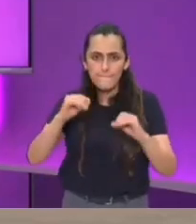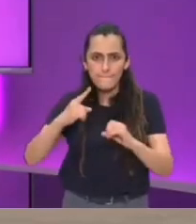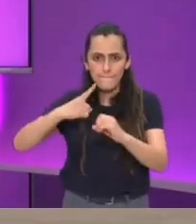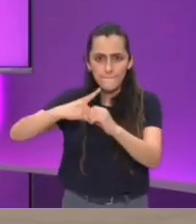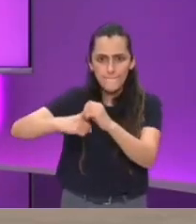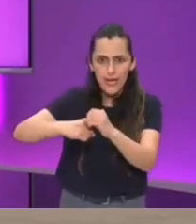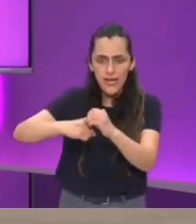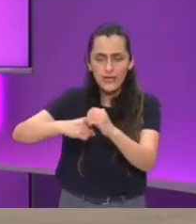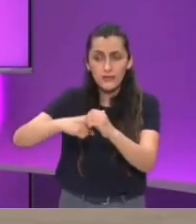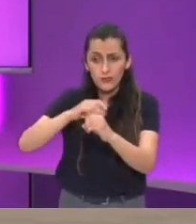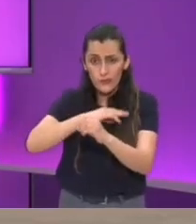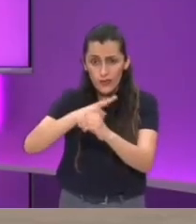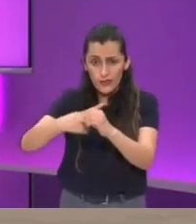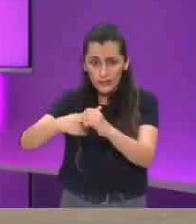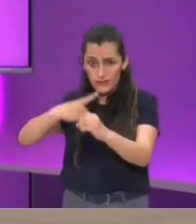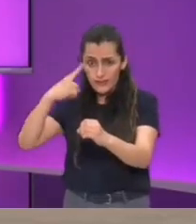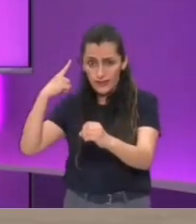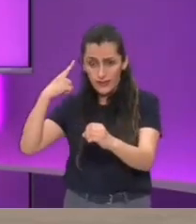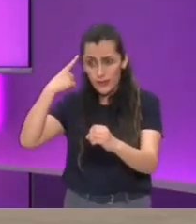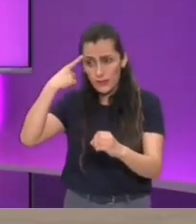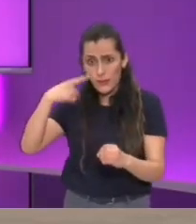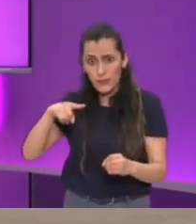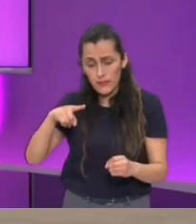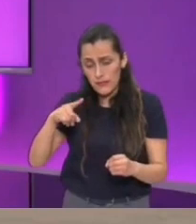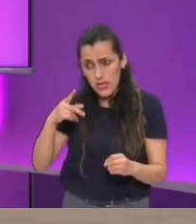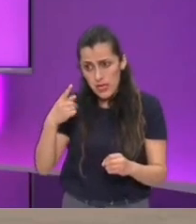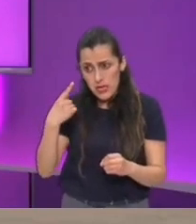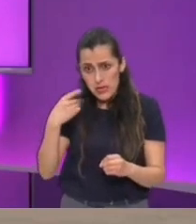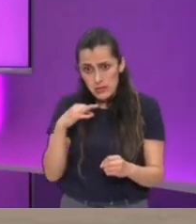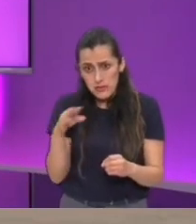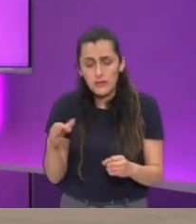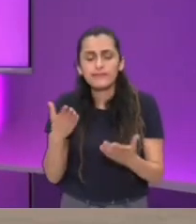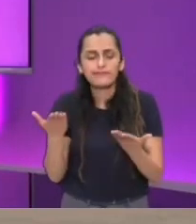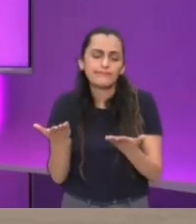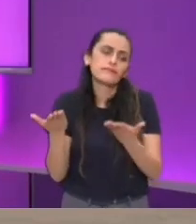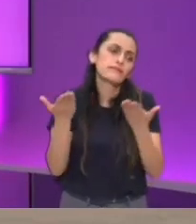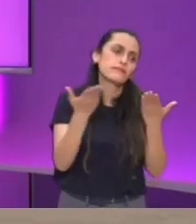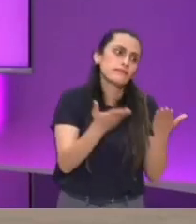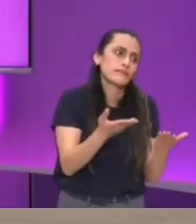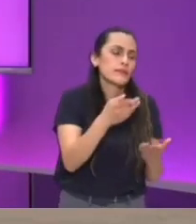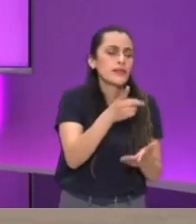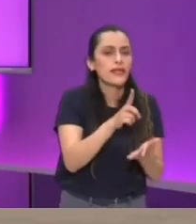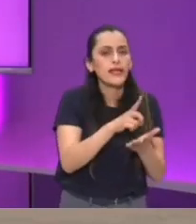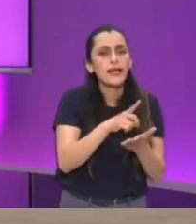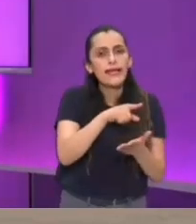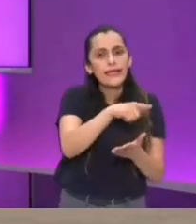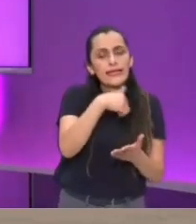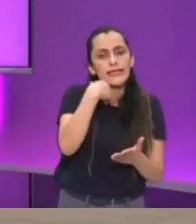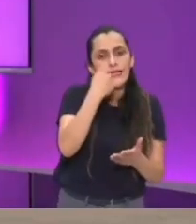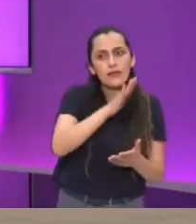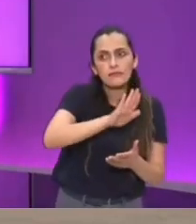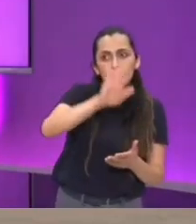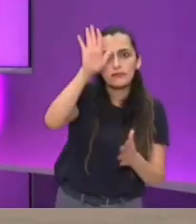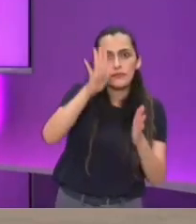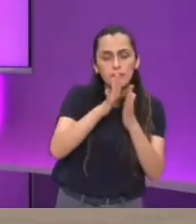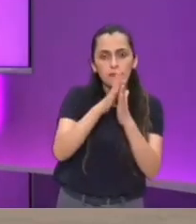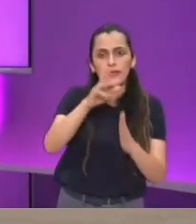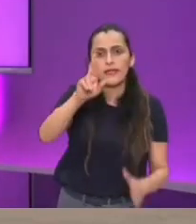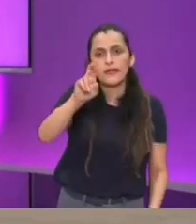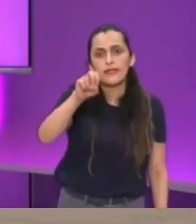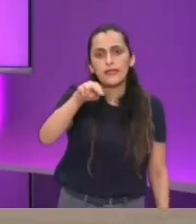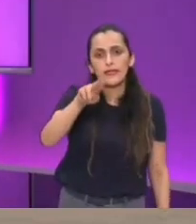encenderlo, por favor, serían tan amables. Y ahora vamos a darle paso a derecho de réplica a René